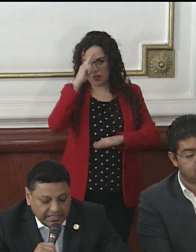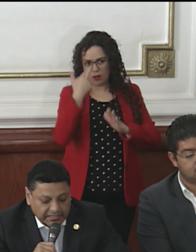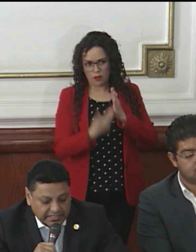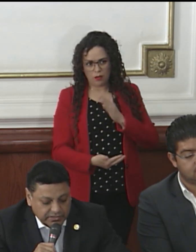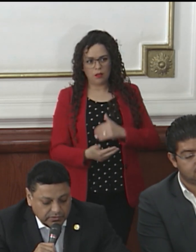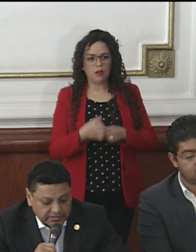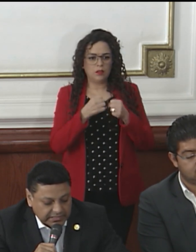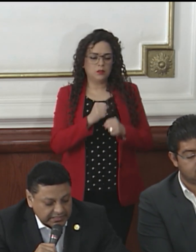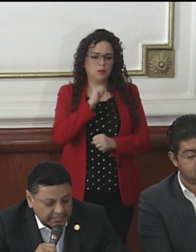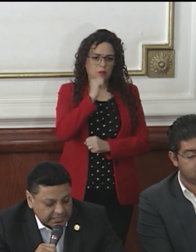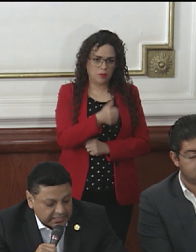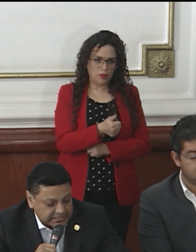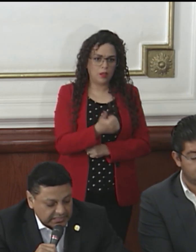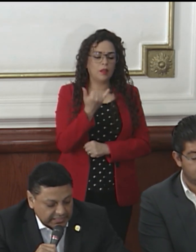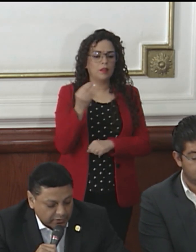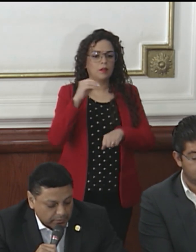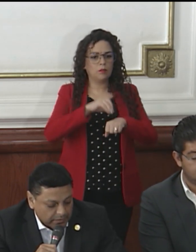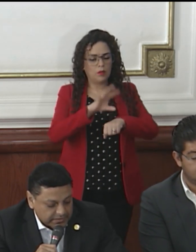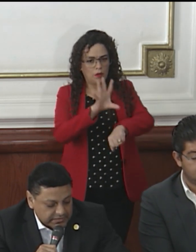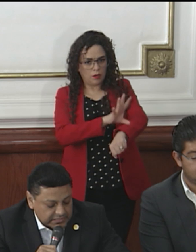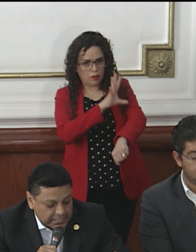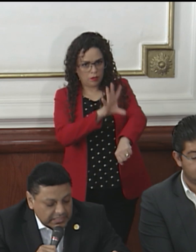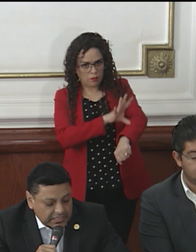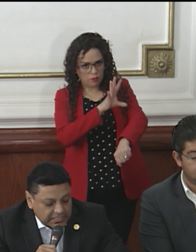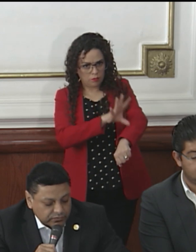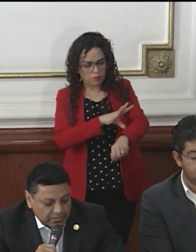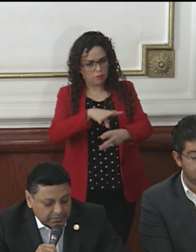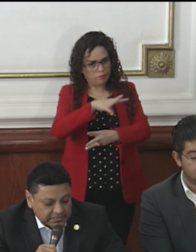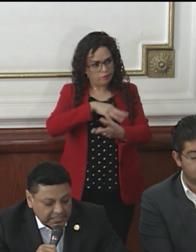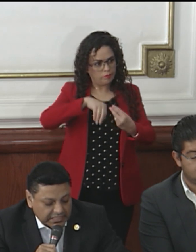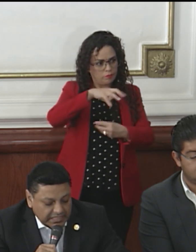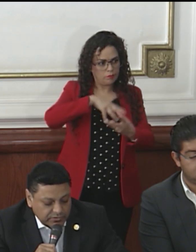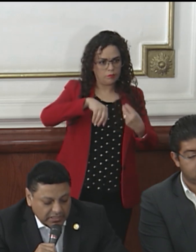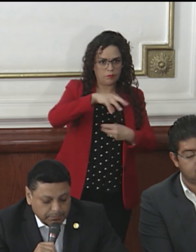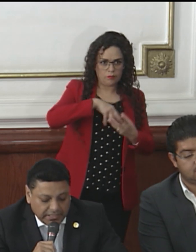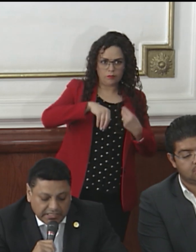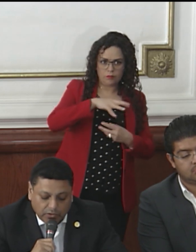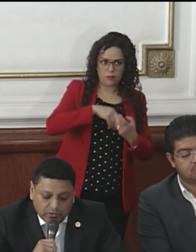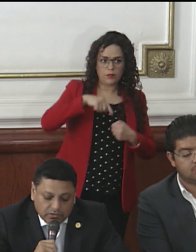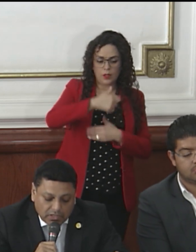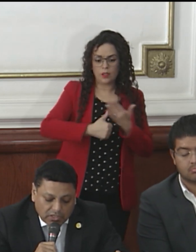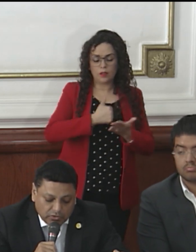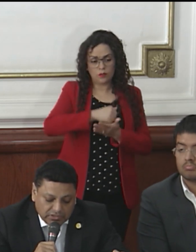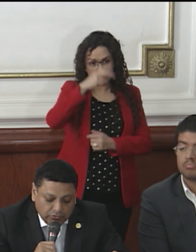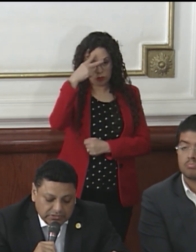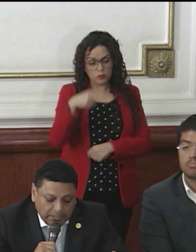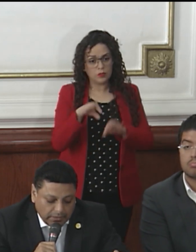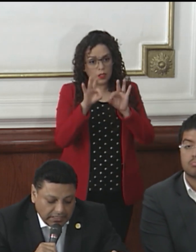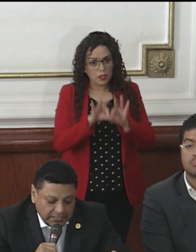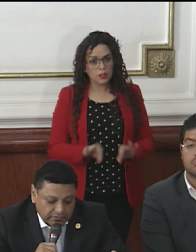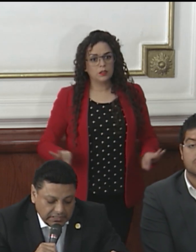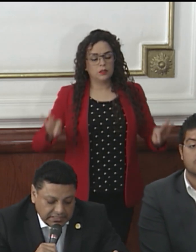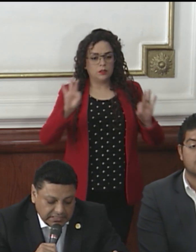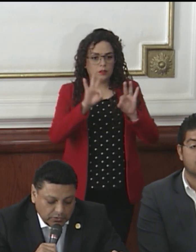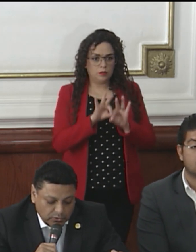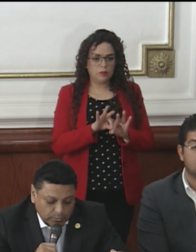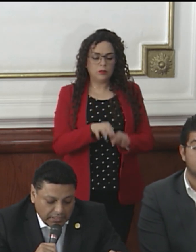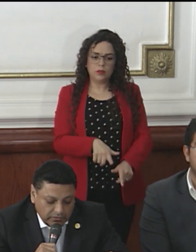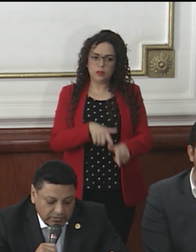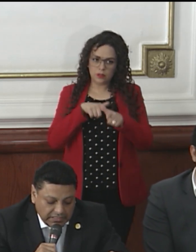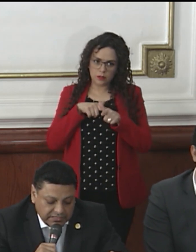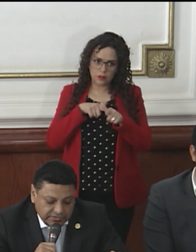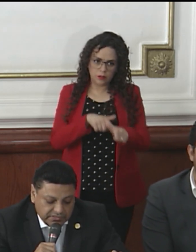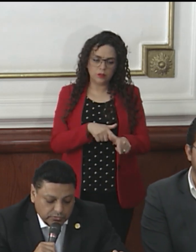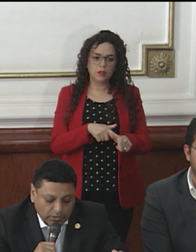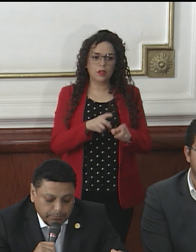y la generación de energías renovables. Es fundamental que la Ciudad de México continúe trabajando en el desarrollo urbano